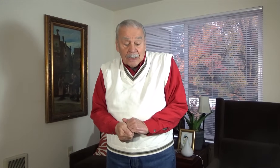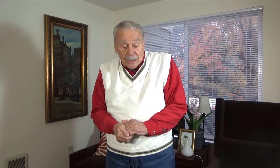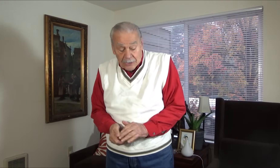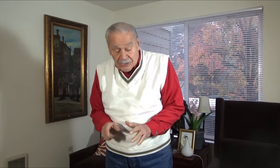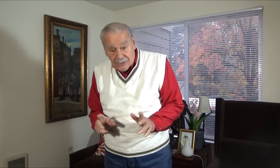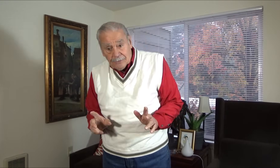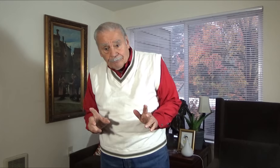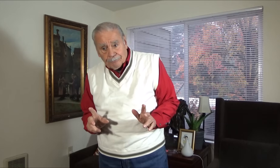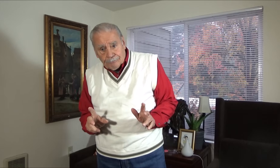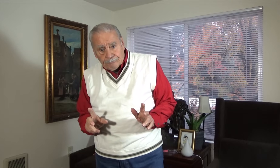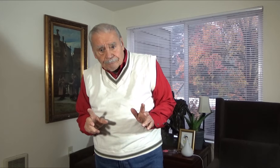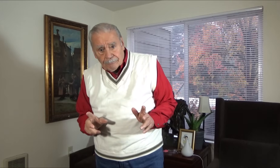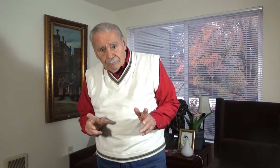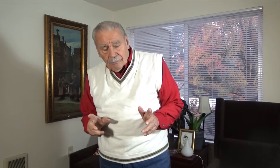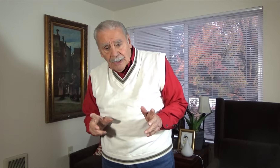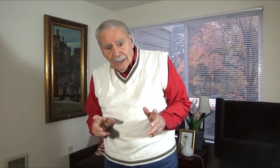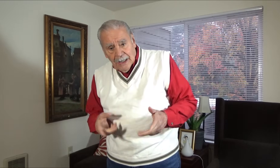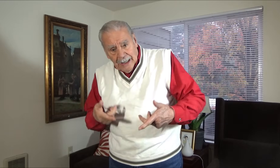nada. Entonces,